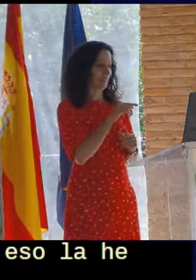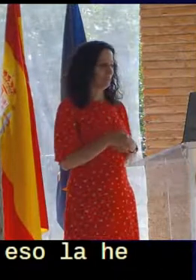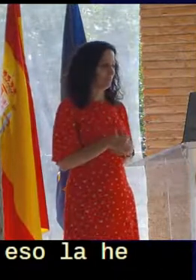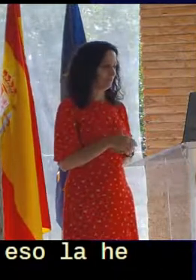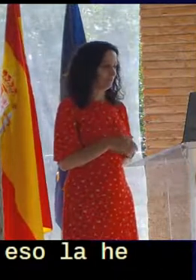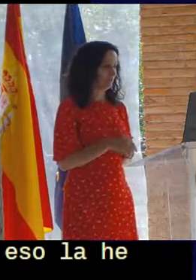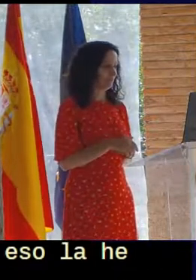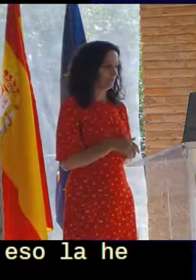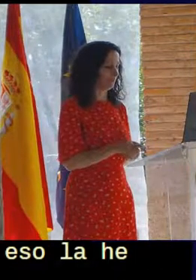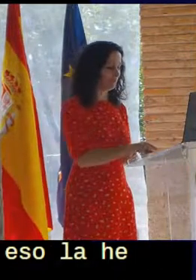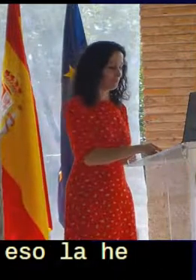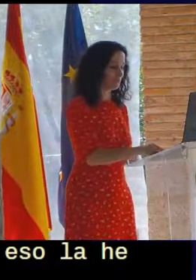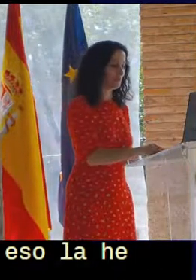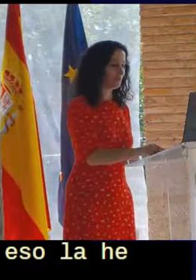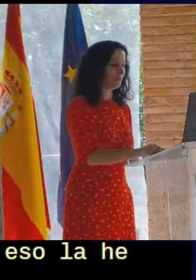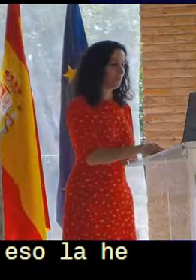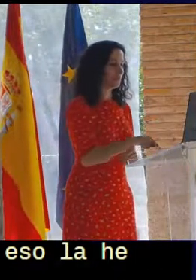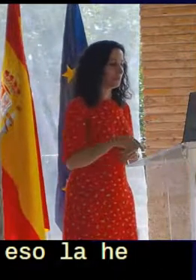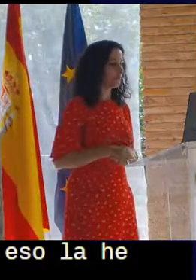para que la tengáis